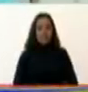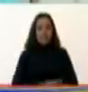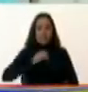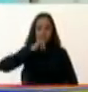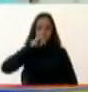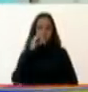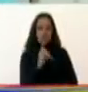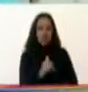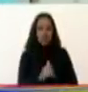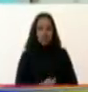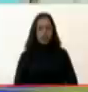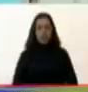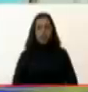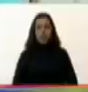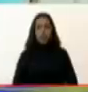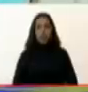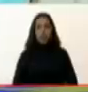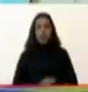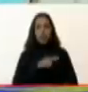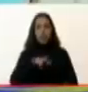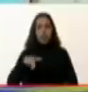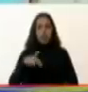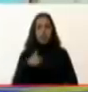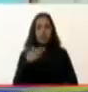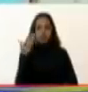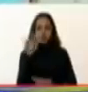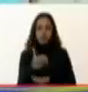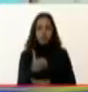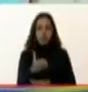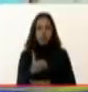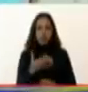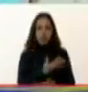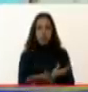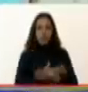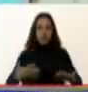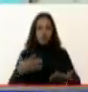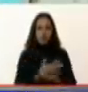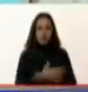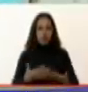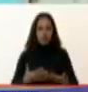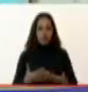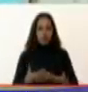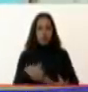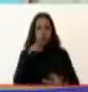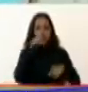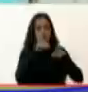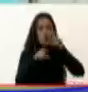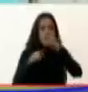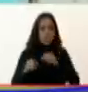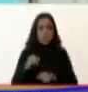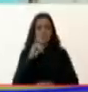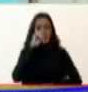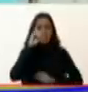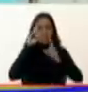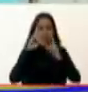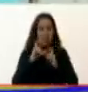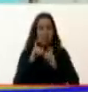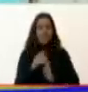denunciarlos, y nosotros mandar a millones de cuentas de Twitter, Instagram,